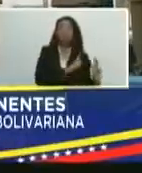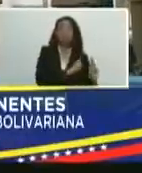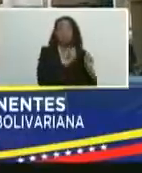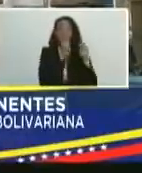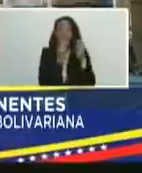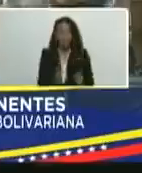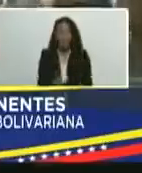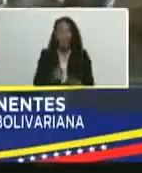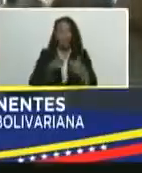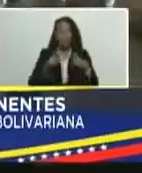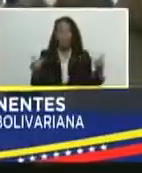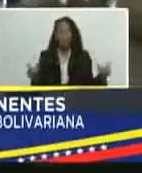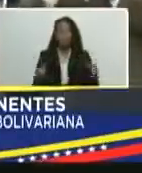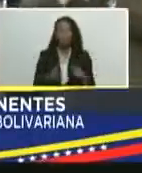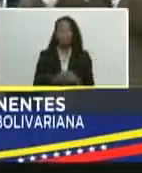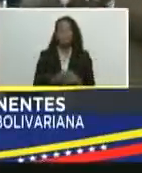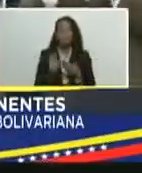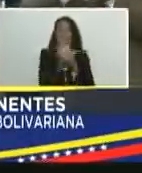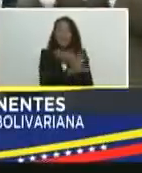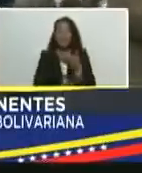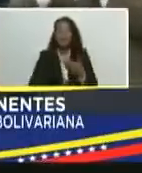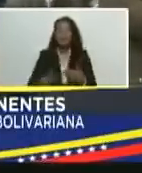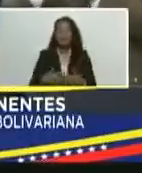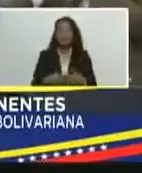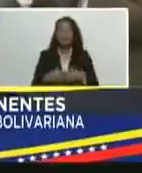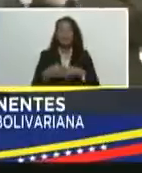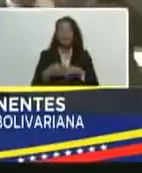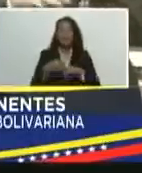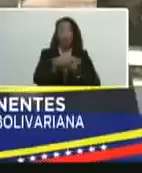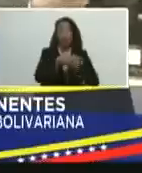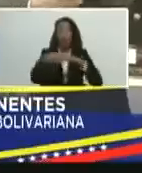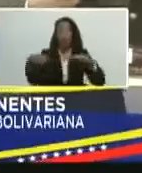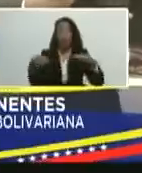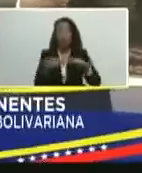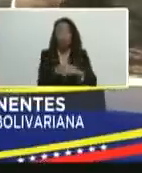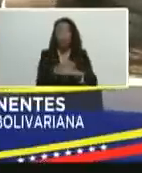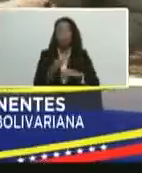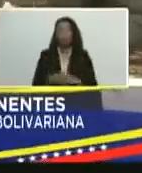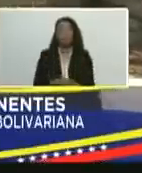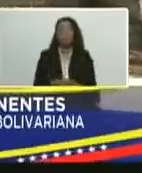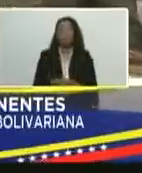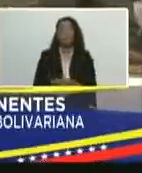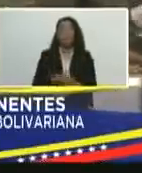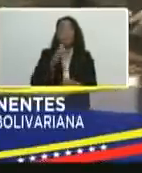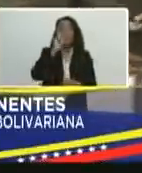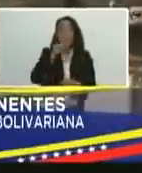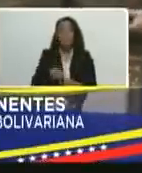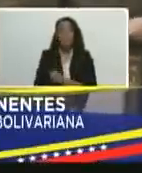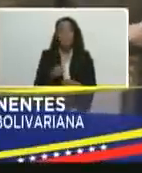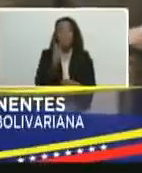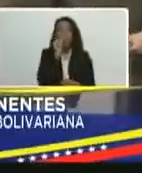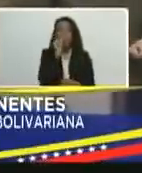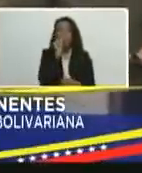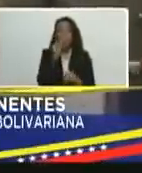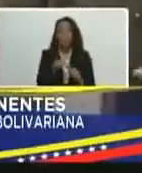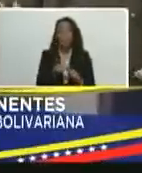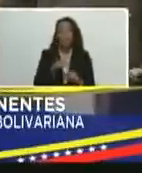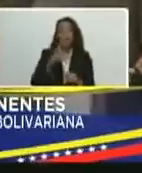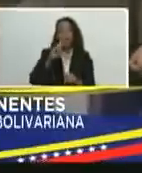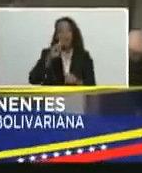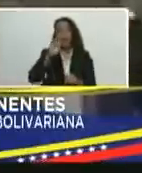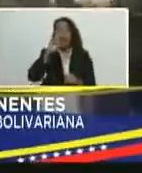Como comandante de la Región Guayana al mayor general Rafael David Prieto Martínez.